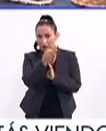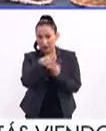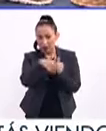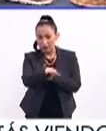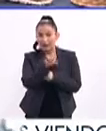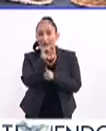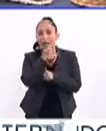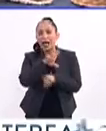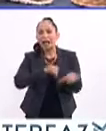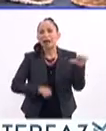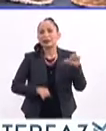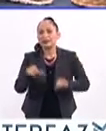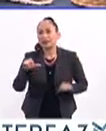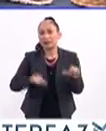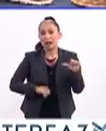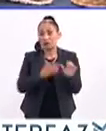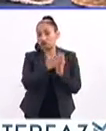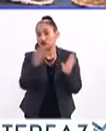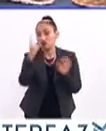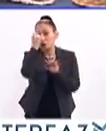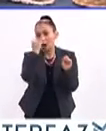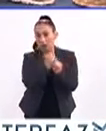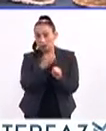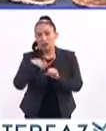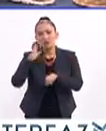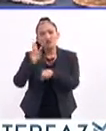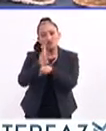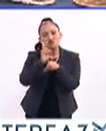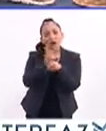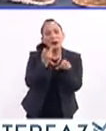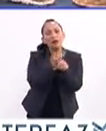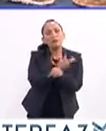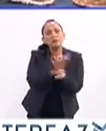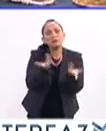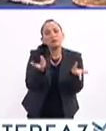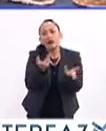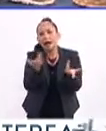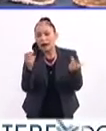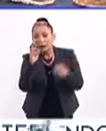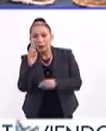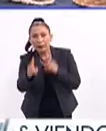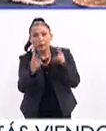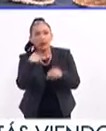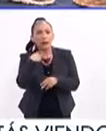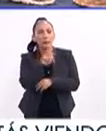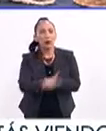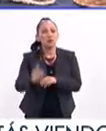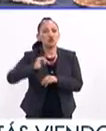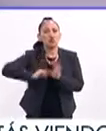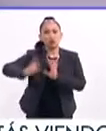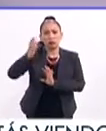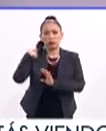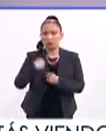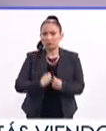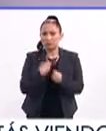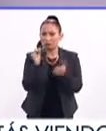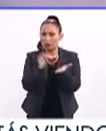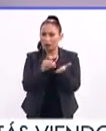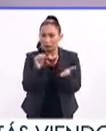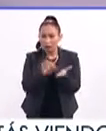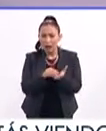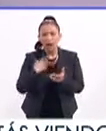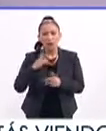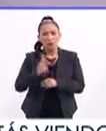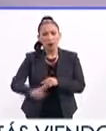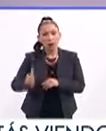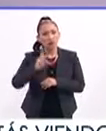bueno, además hay actividades pues, prácticamente todo el año y hay que darle seguimiento porque pues los pueblos originarios son vivos, son pueblos originarios